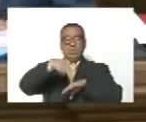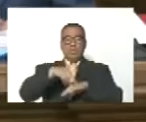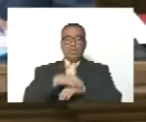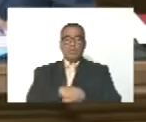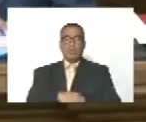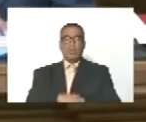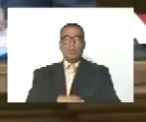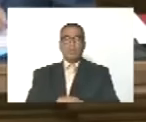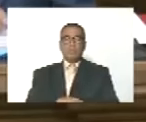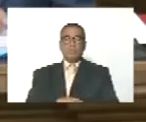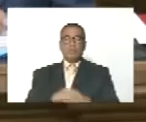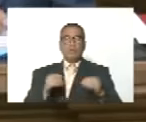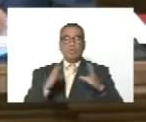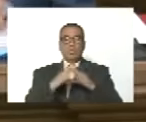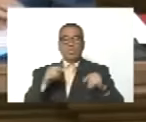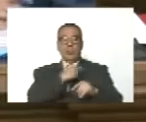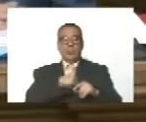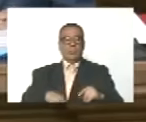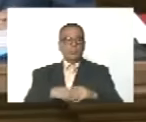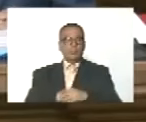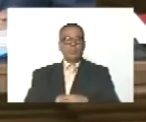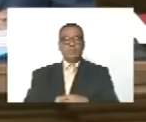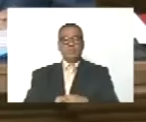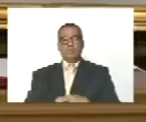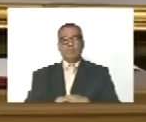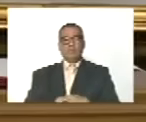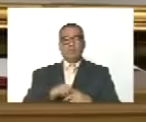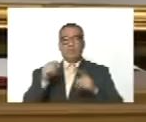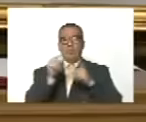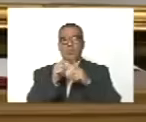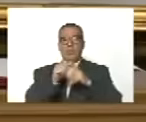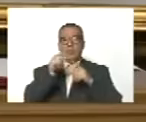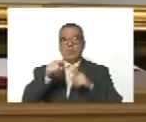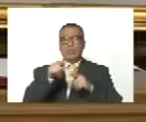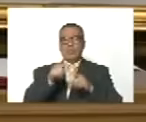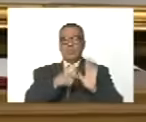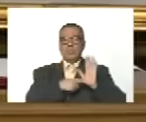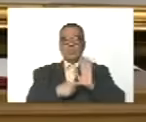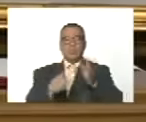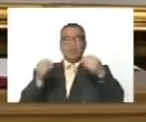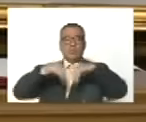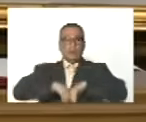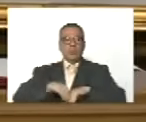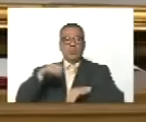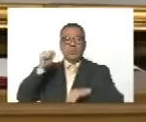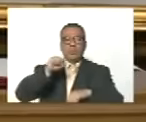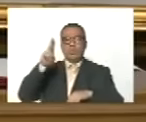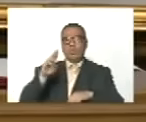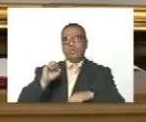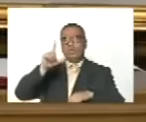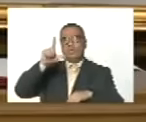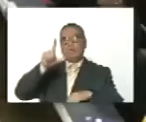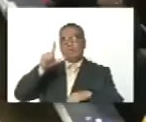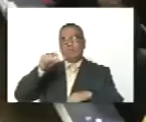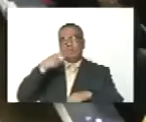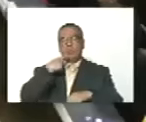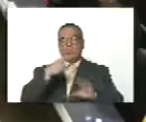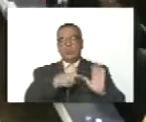de la Asamblea Nacional. Es todo, ciudadano presidente. Voy a dejar en el derecho de palabra para que presente el acuerdo el diputado Saúl Ortega.